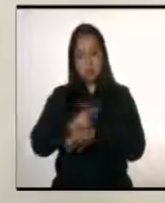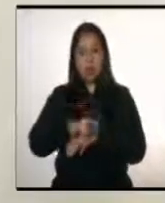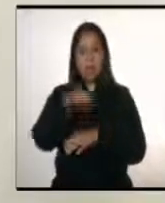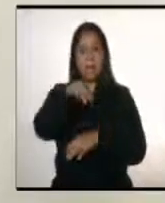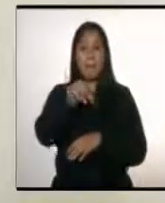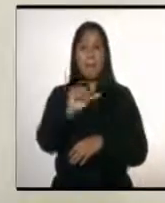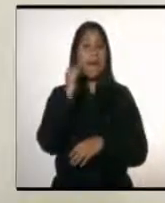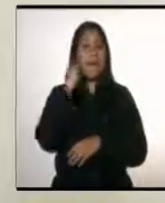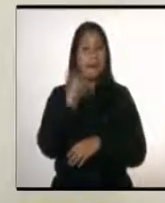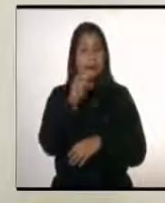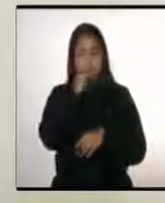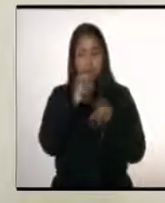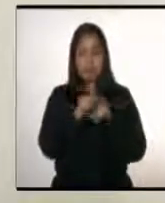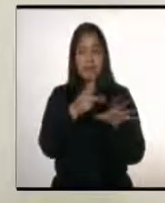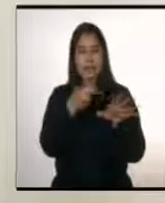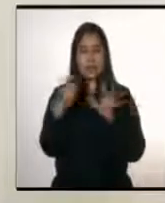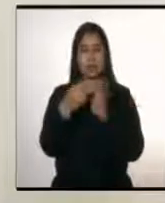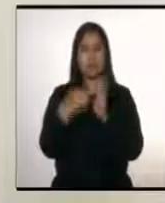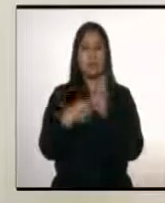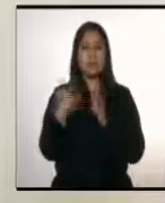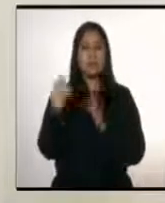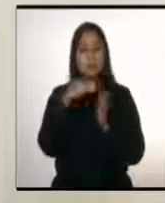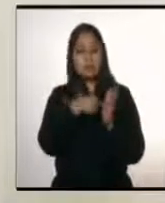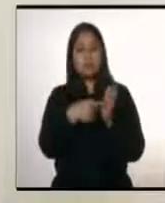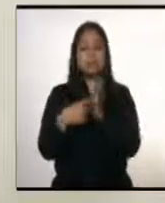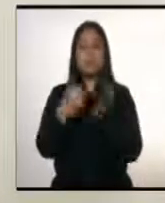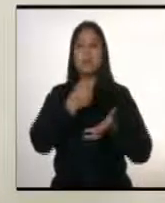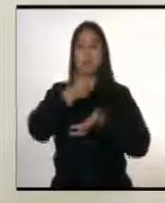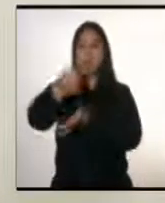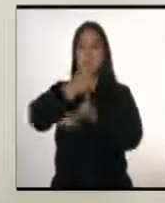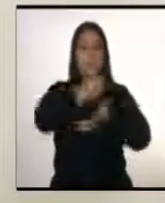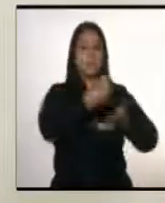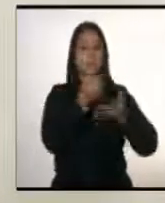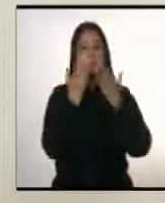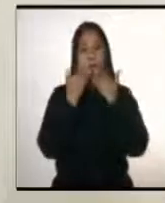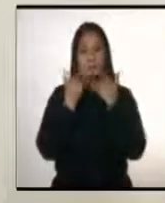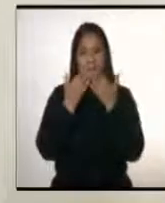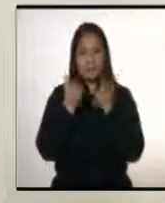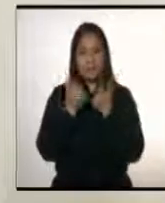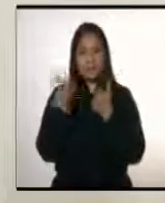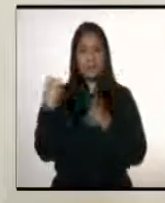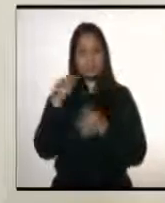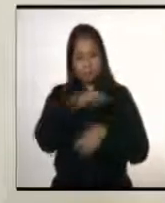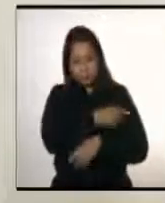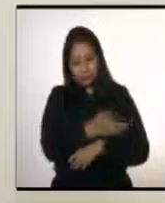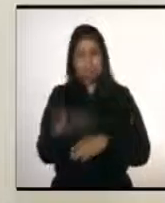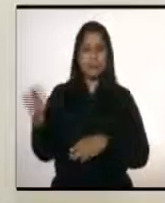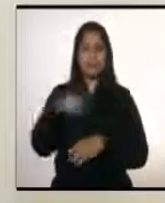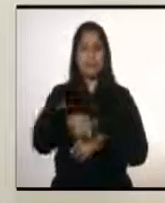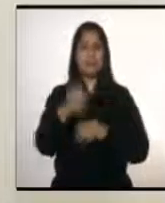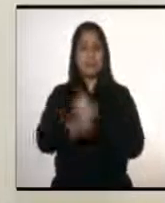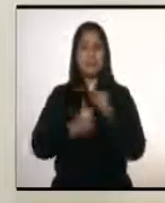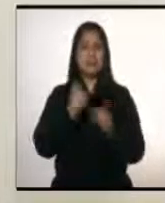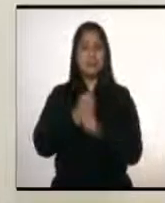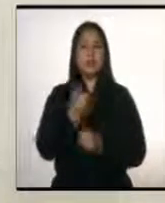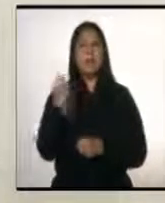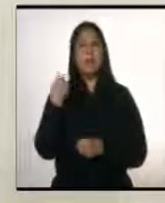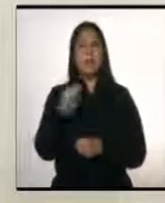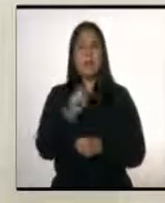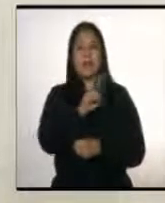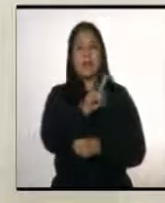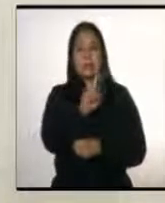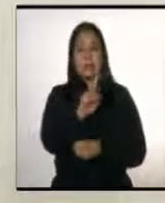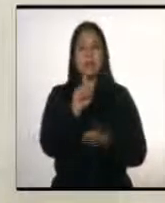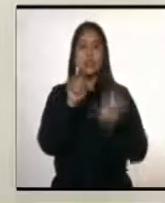ver traducido en alimentos que vamos a distribuir a lo largo de este año para más de 160